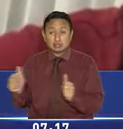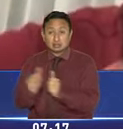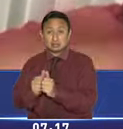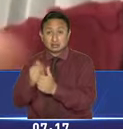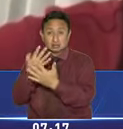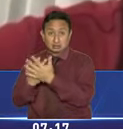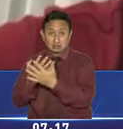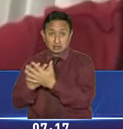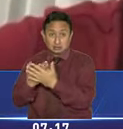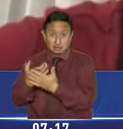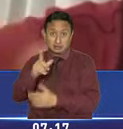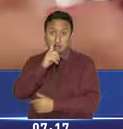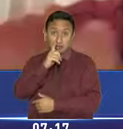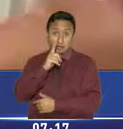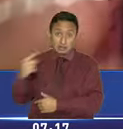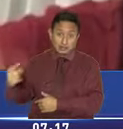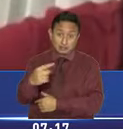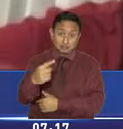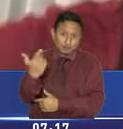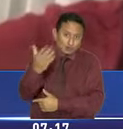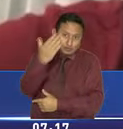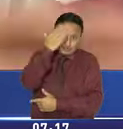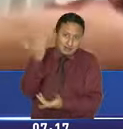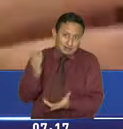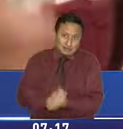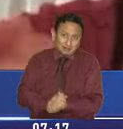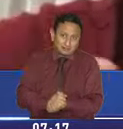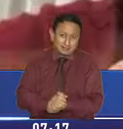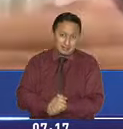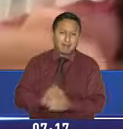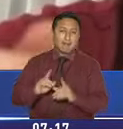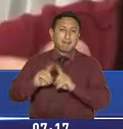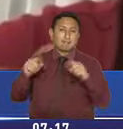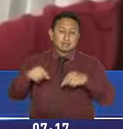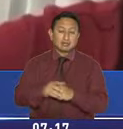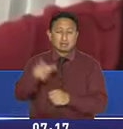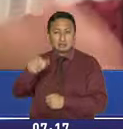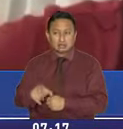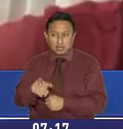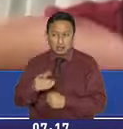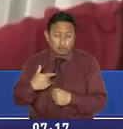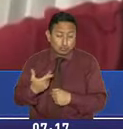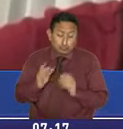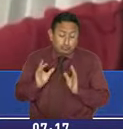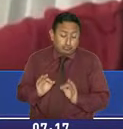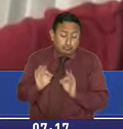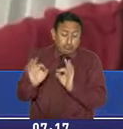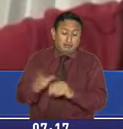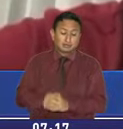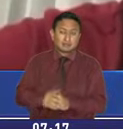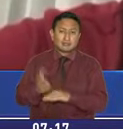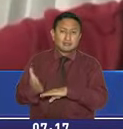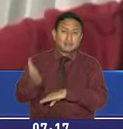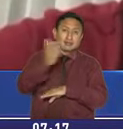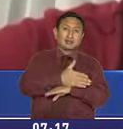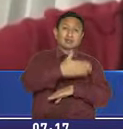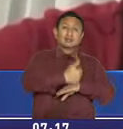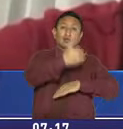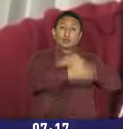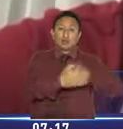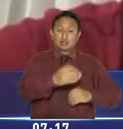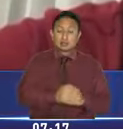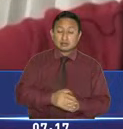mundo lo conocía. Y bueno, en caso de que se desconozca, el juez competente era el del domicilio del